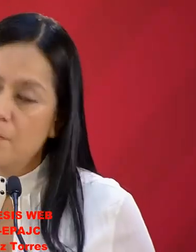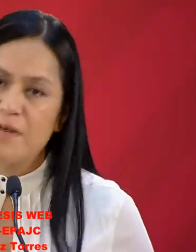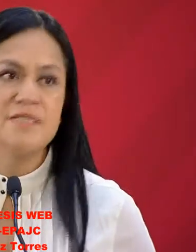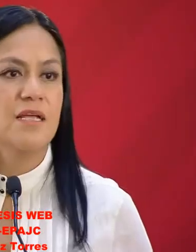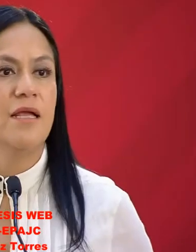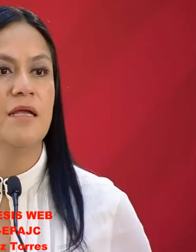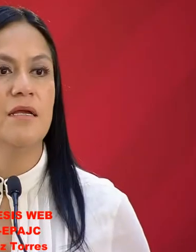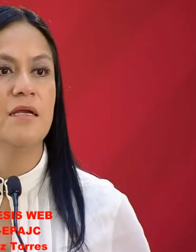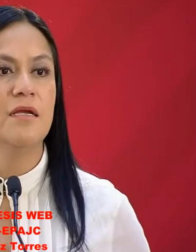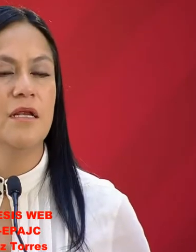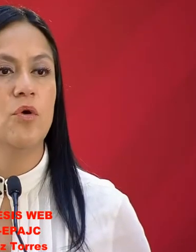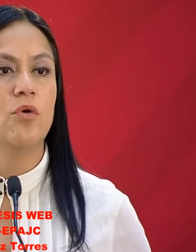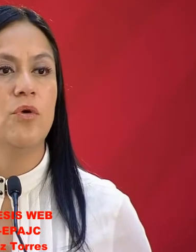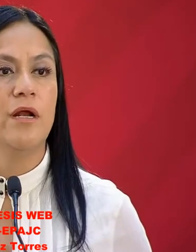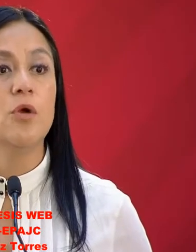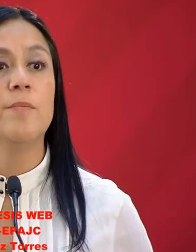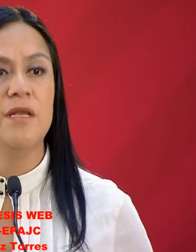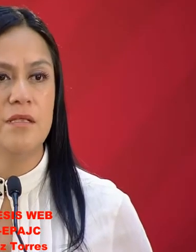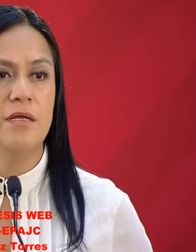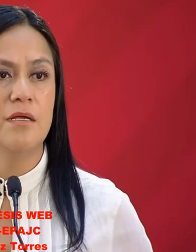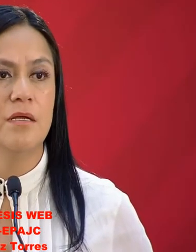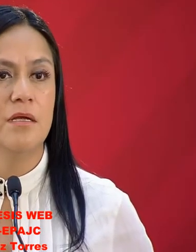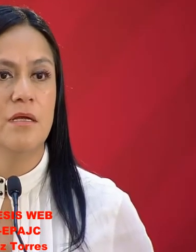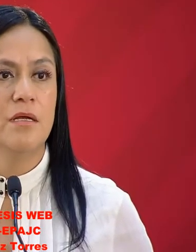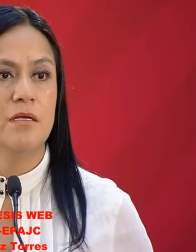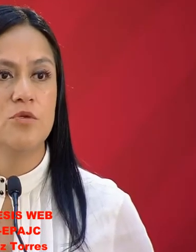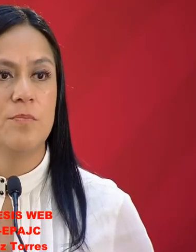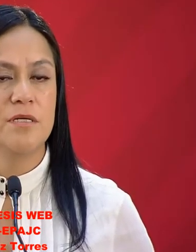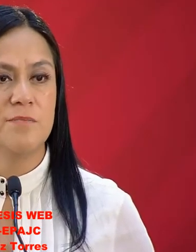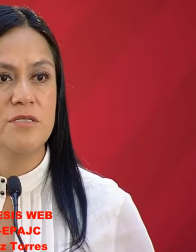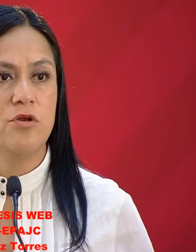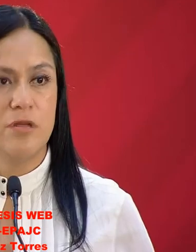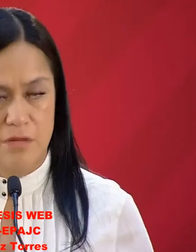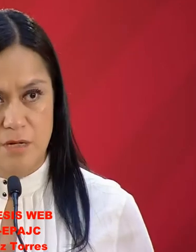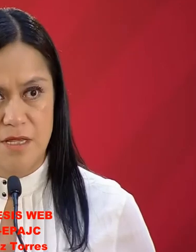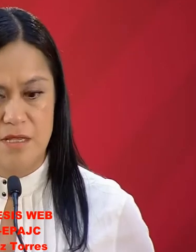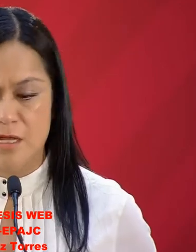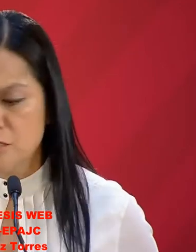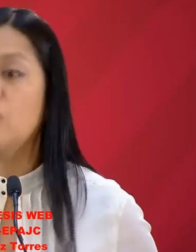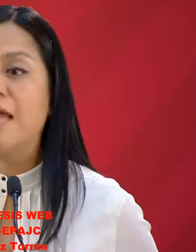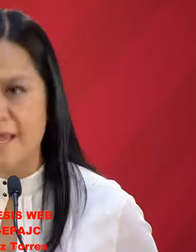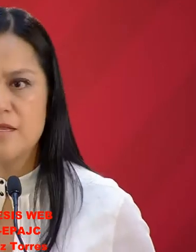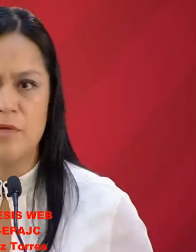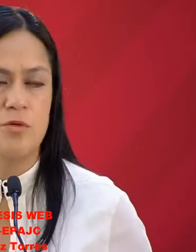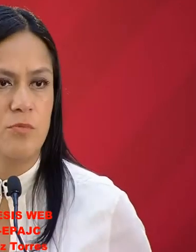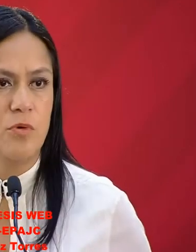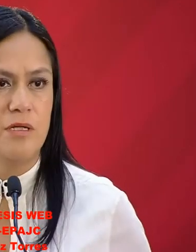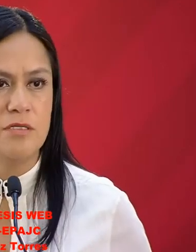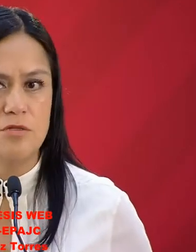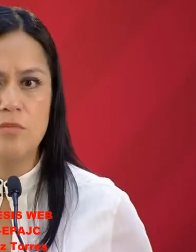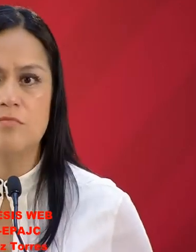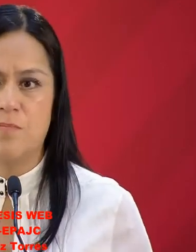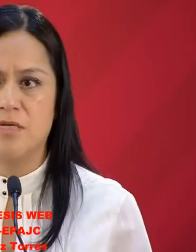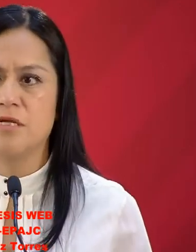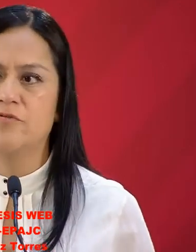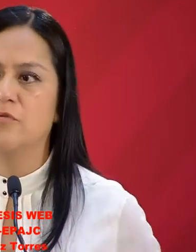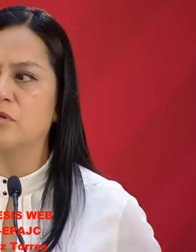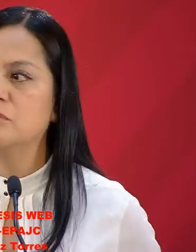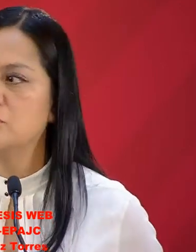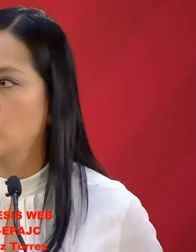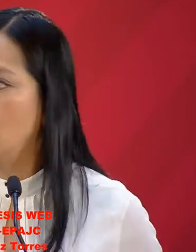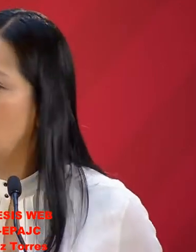y me parece que no era conveniente su participación en medida de esto. Ella también tomó la decisión, me parece